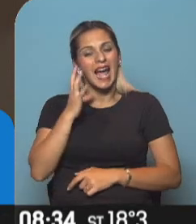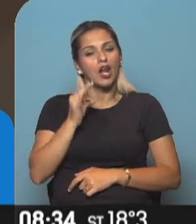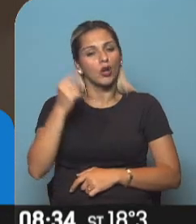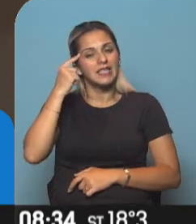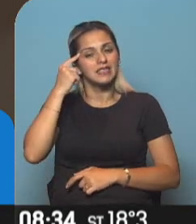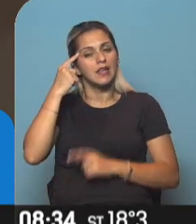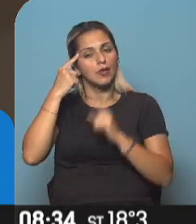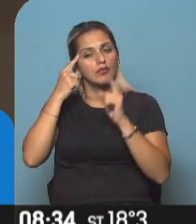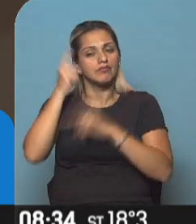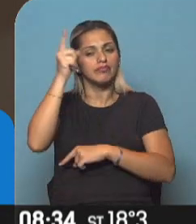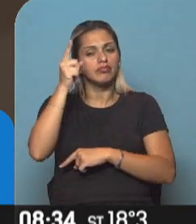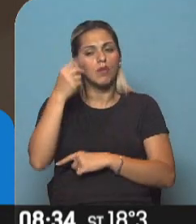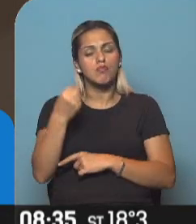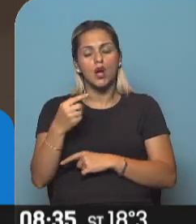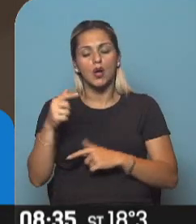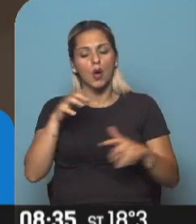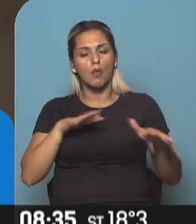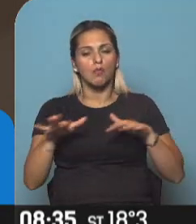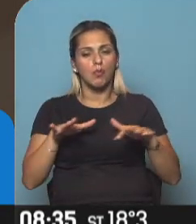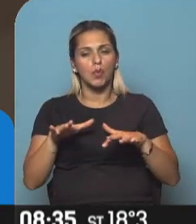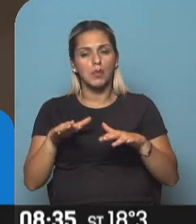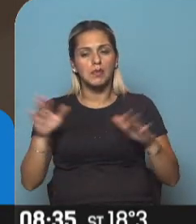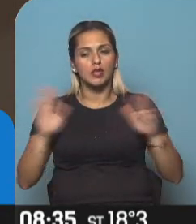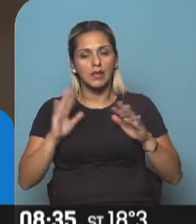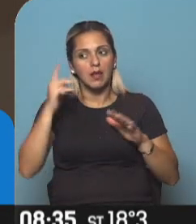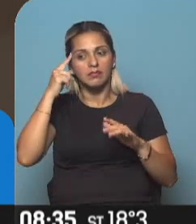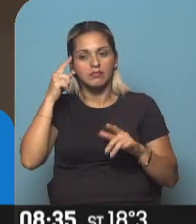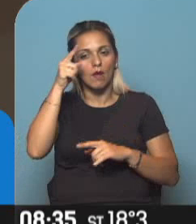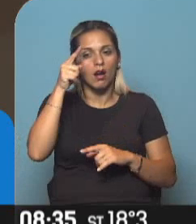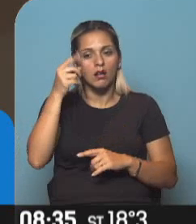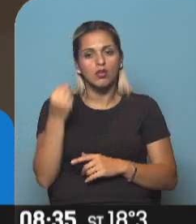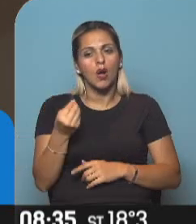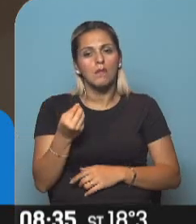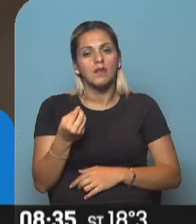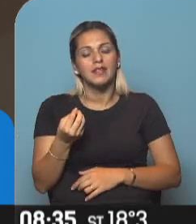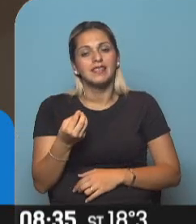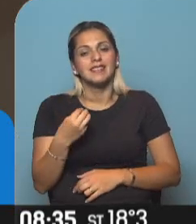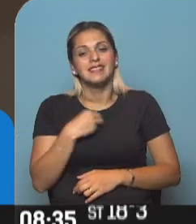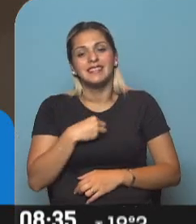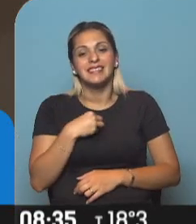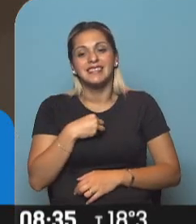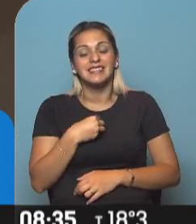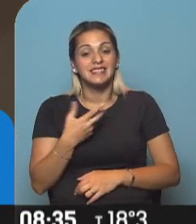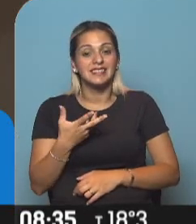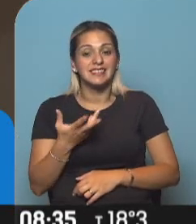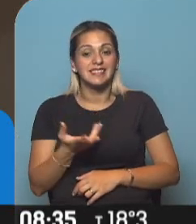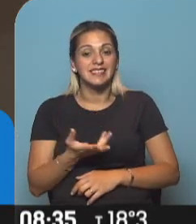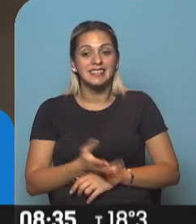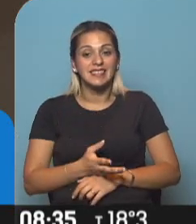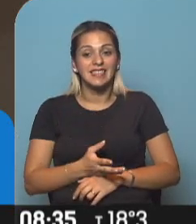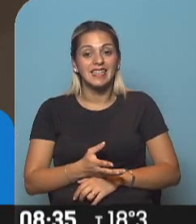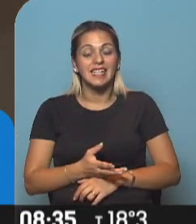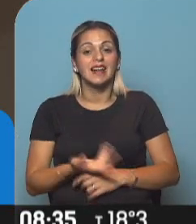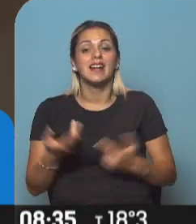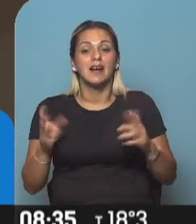dispara aquí que es lo que haces es la famosa endorfina a mí me gusta sentir las dos fiestas cientos en otras cosas no en la actividad física